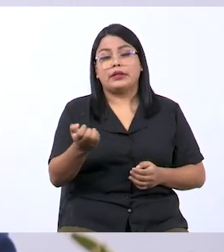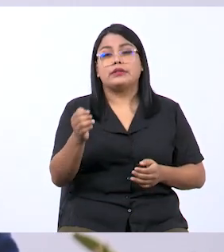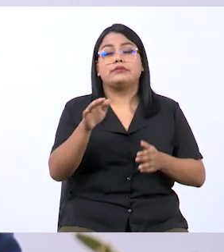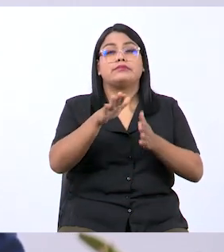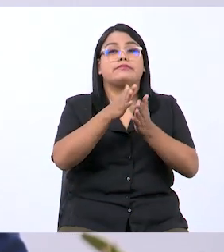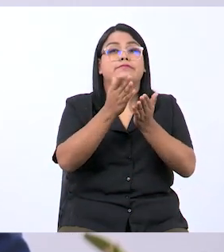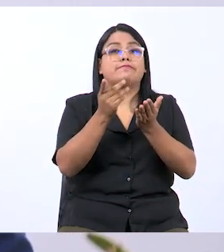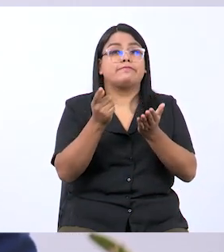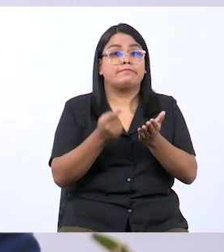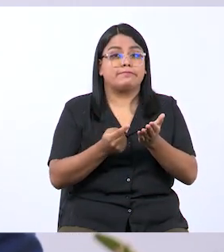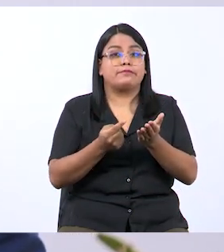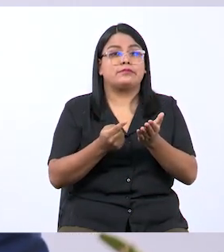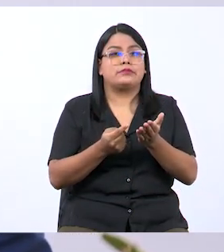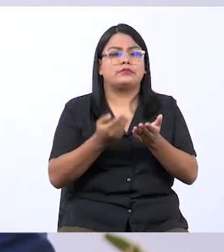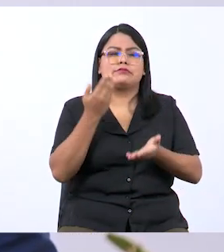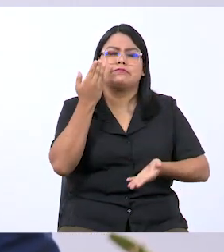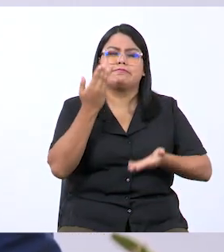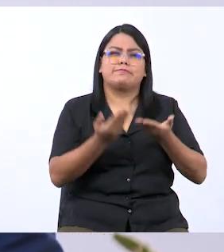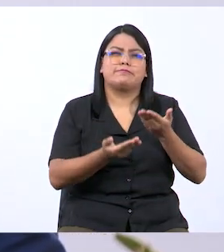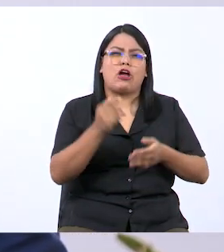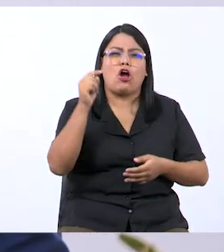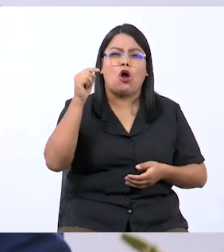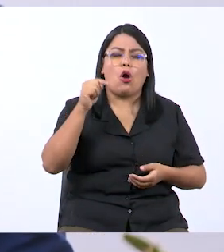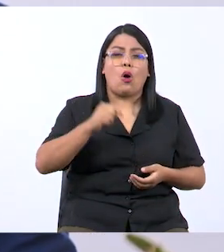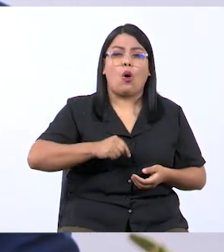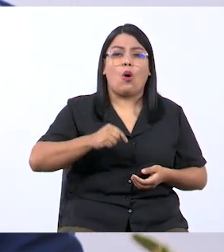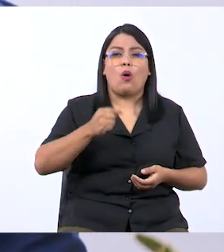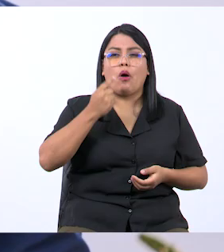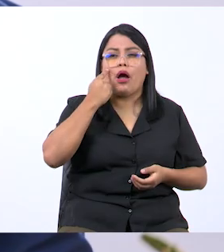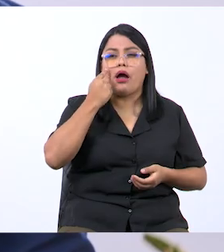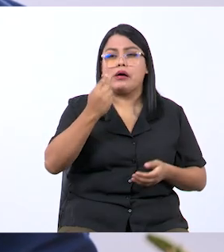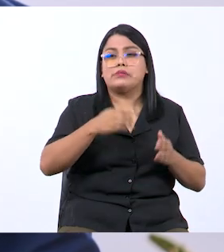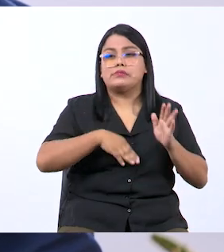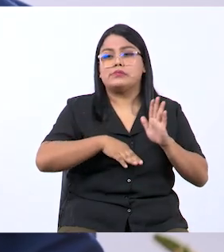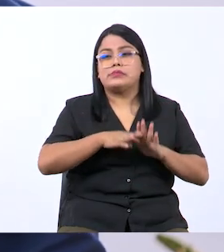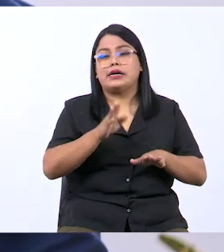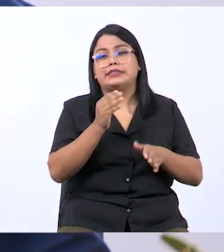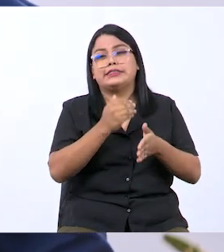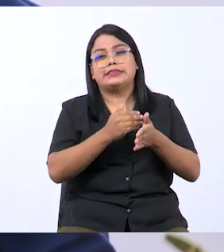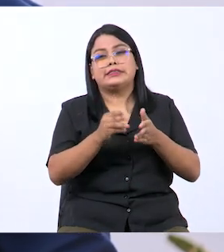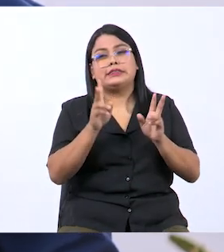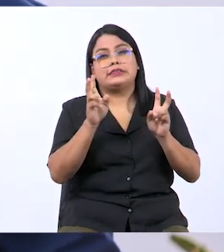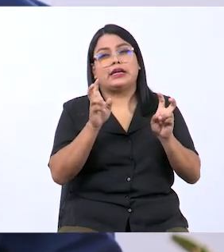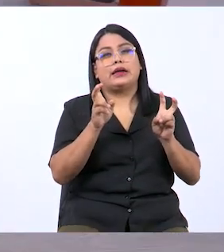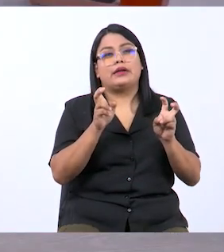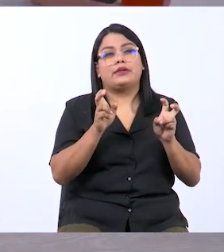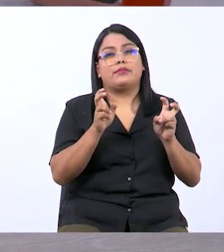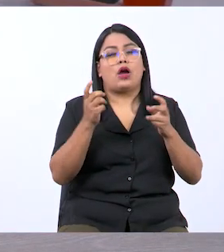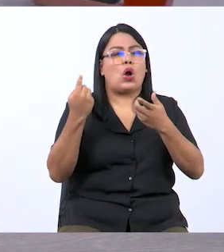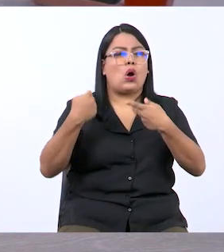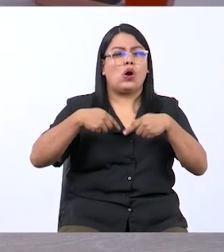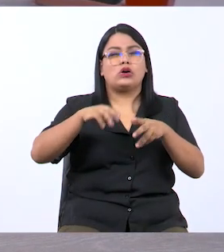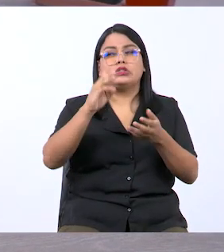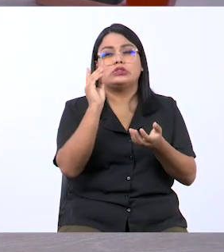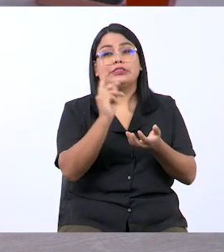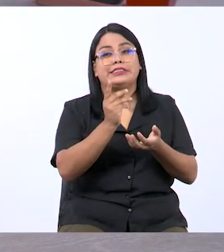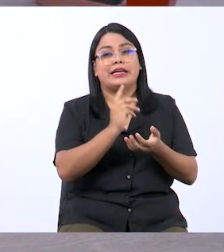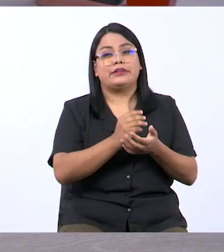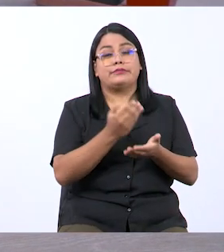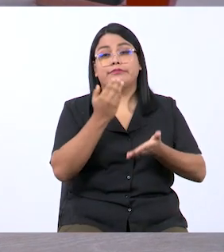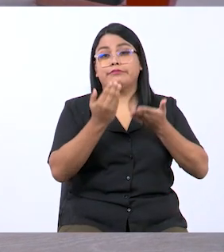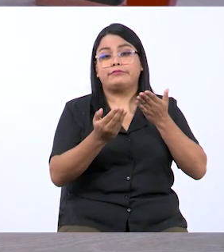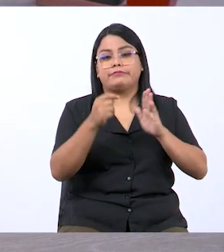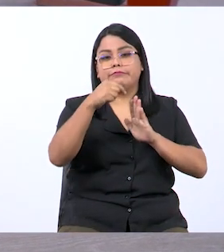que intervienen en ella, quisiera, Francisco, que mencionáramos algo que hablábamos al principio, sobre la secuencia